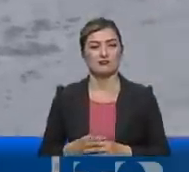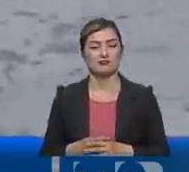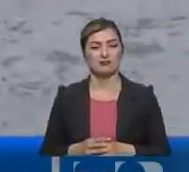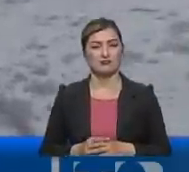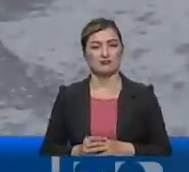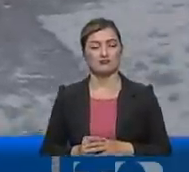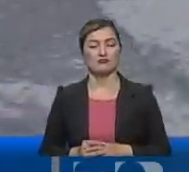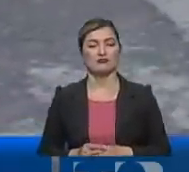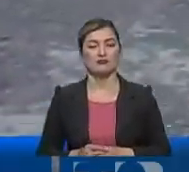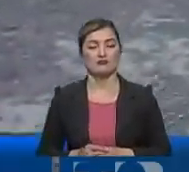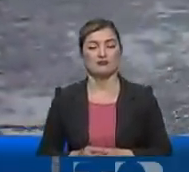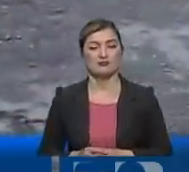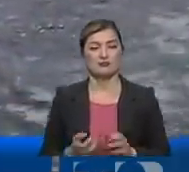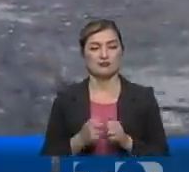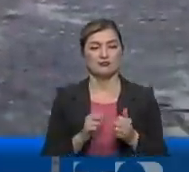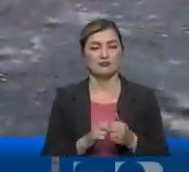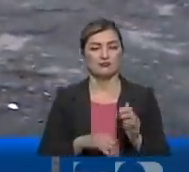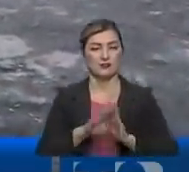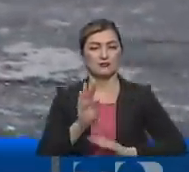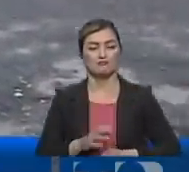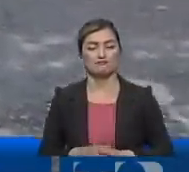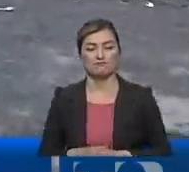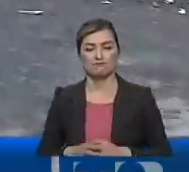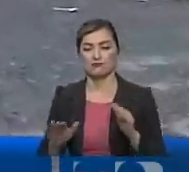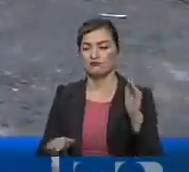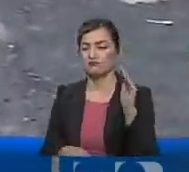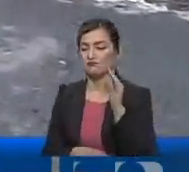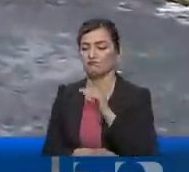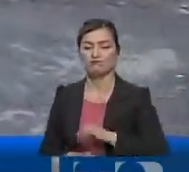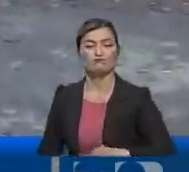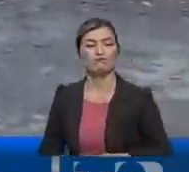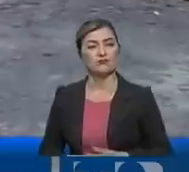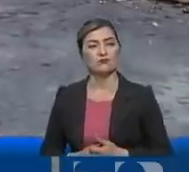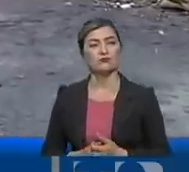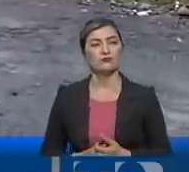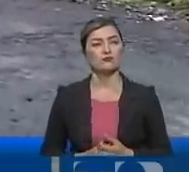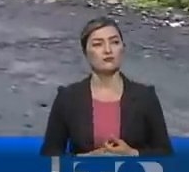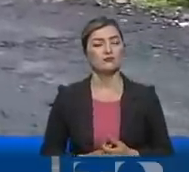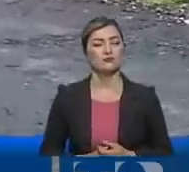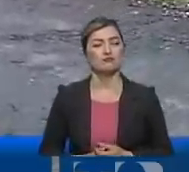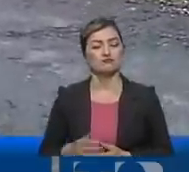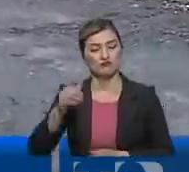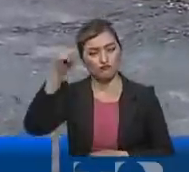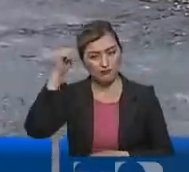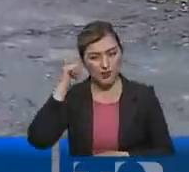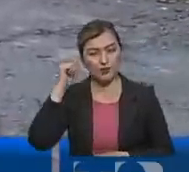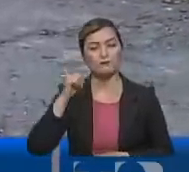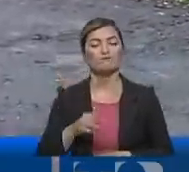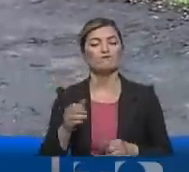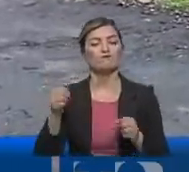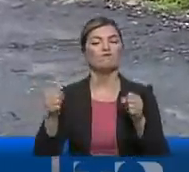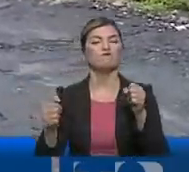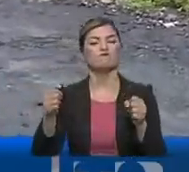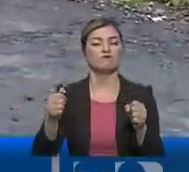pero en la noche se generan más inconvenientes, supongo. No, es en todo el día, realmente es todo el día. El día de ayer nomás un